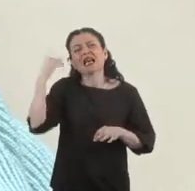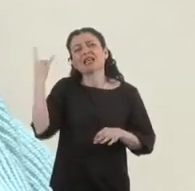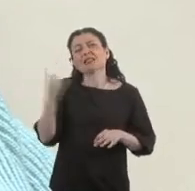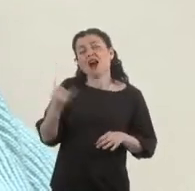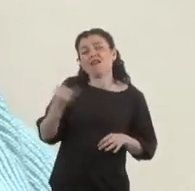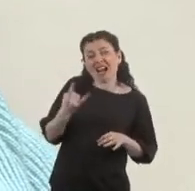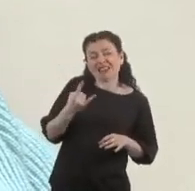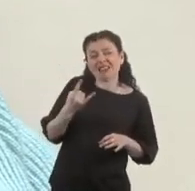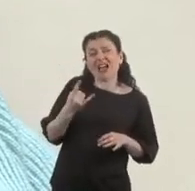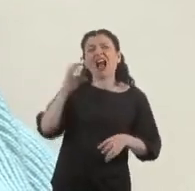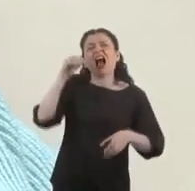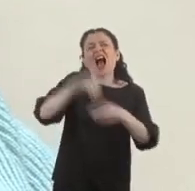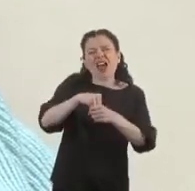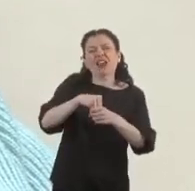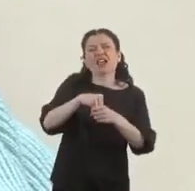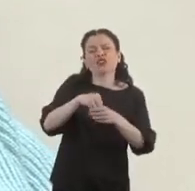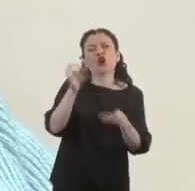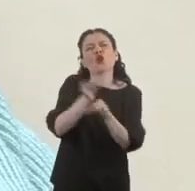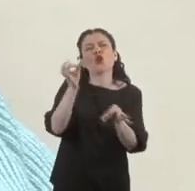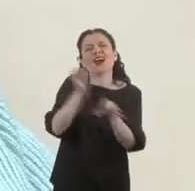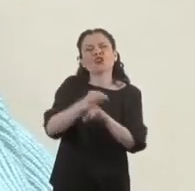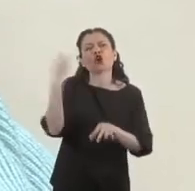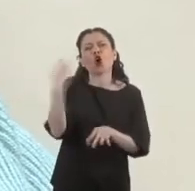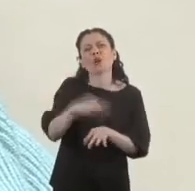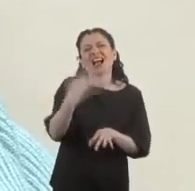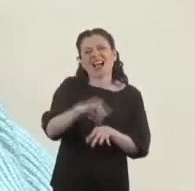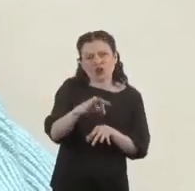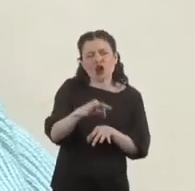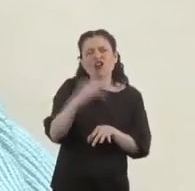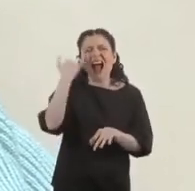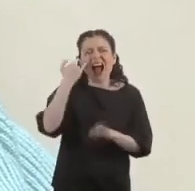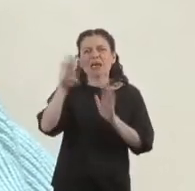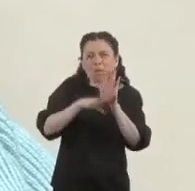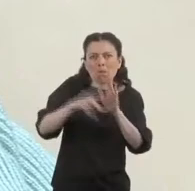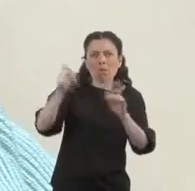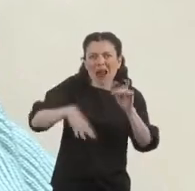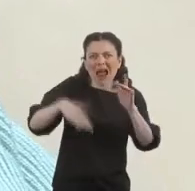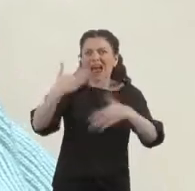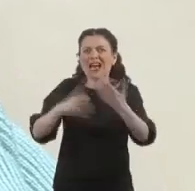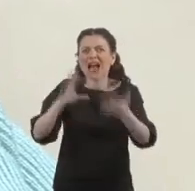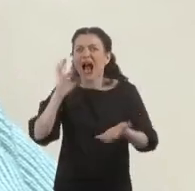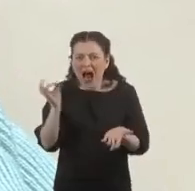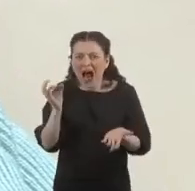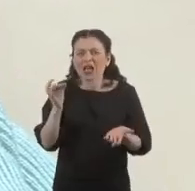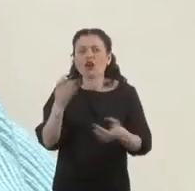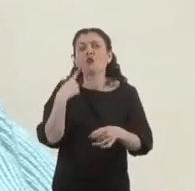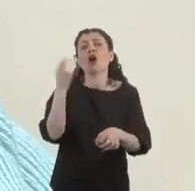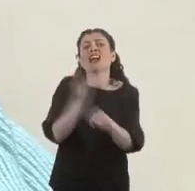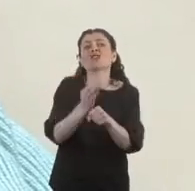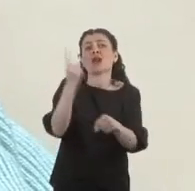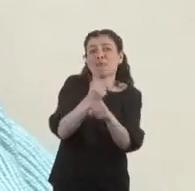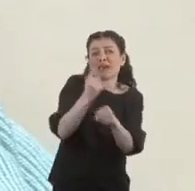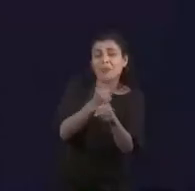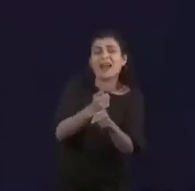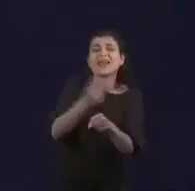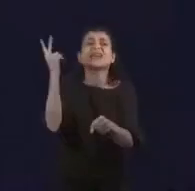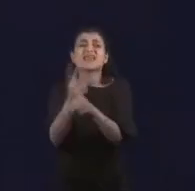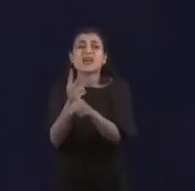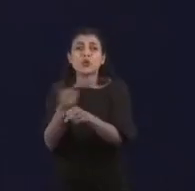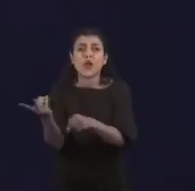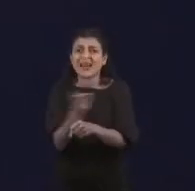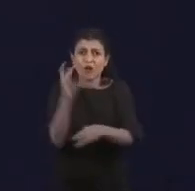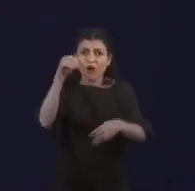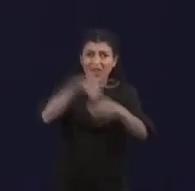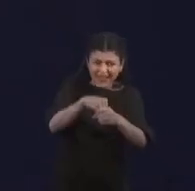artificiales en el ámbito de la educación obligatoria, teniendo en cuenta como obligatorio el nivel inicial, primario y secundario. Bueno, es